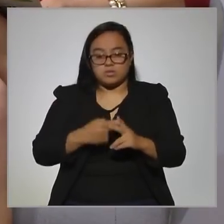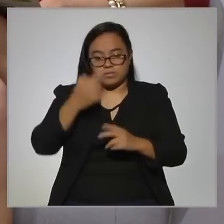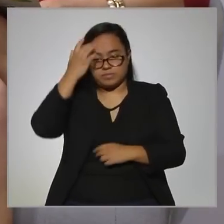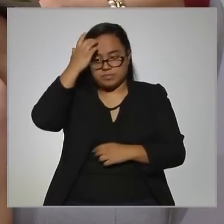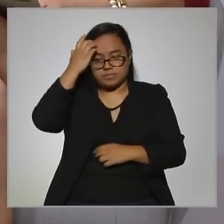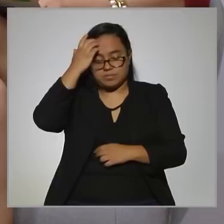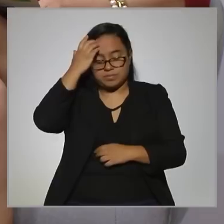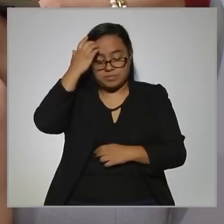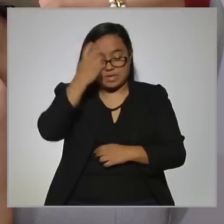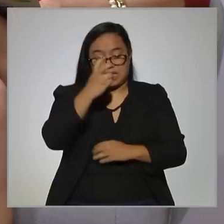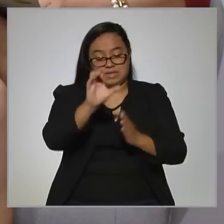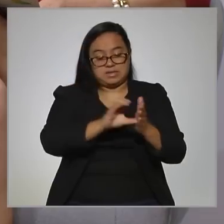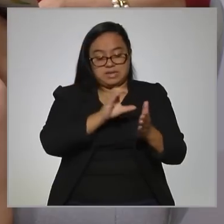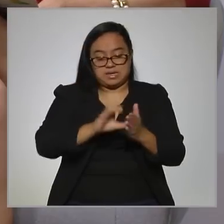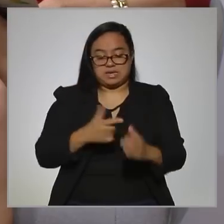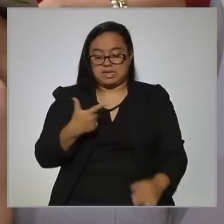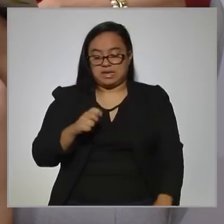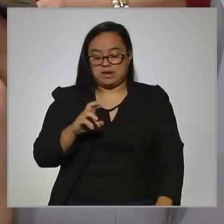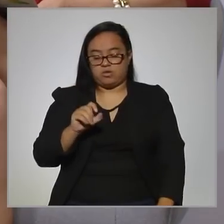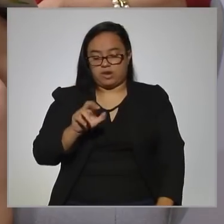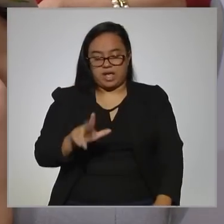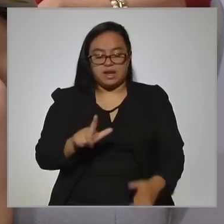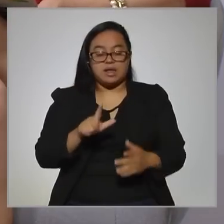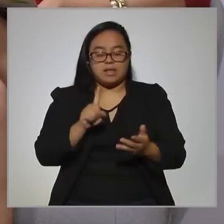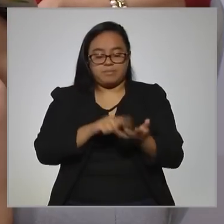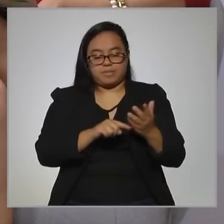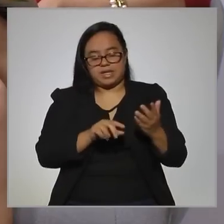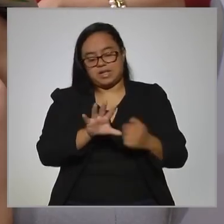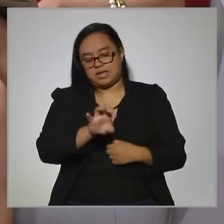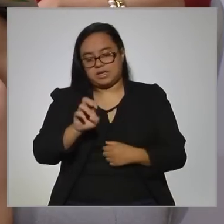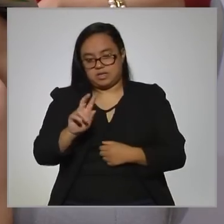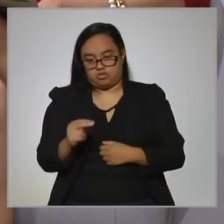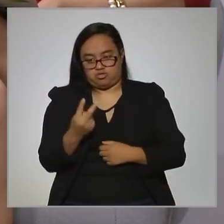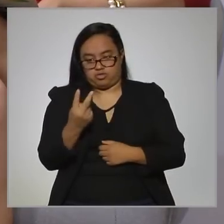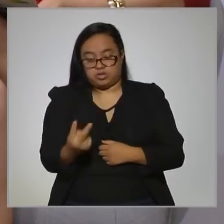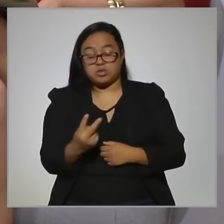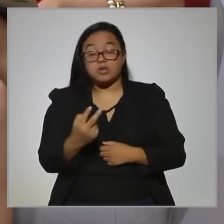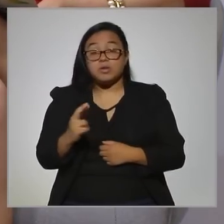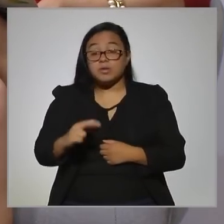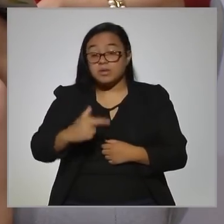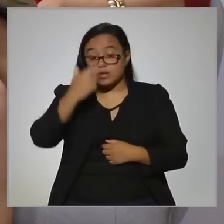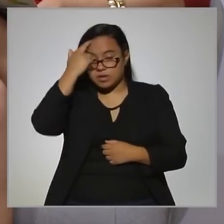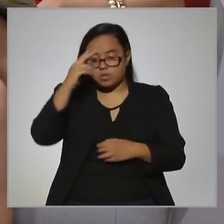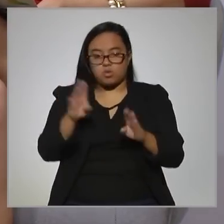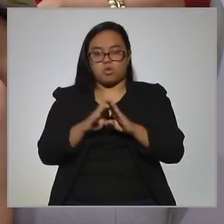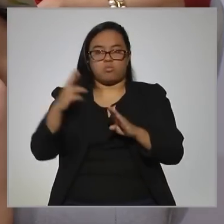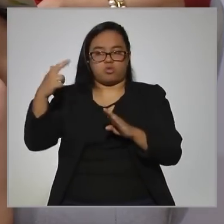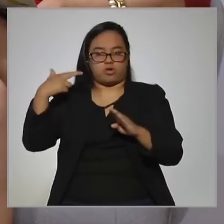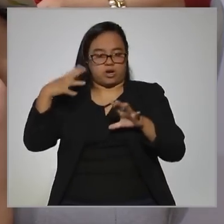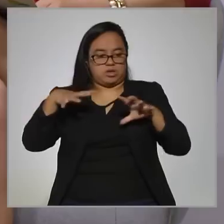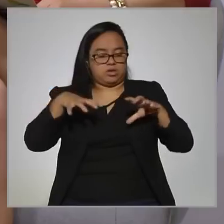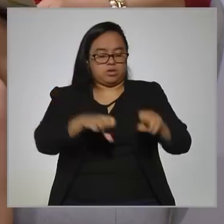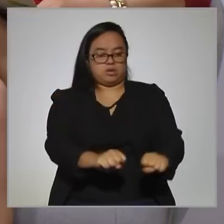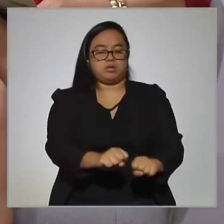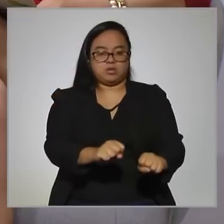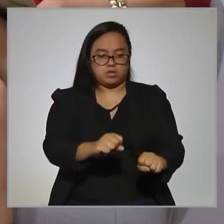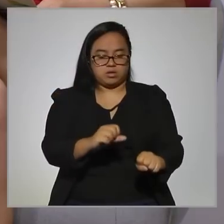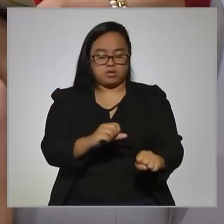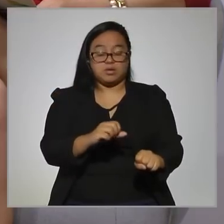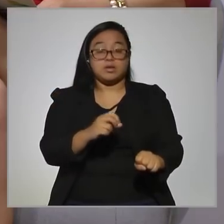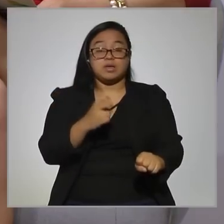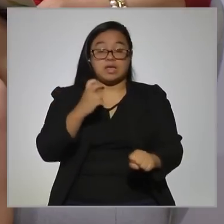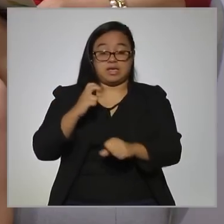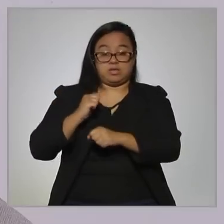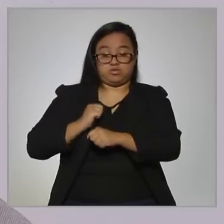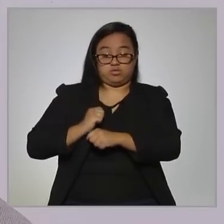llega con el calendario gregoriano, 1582. Recuerden que estamos en un proceso de colonización, ¿no? Entonces, la